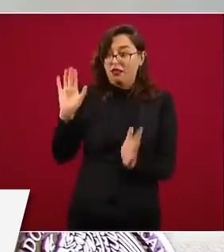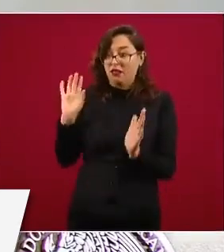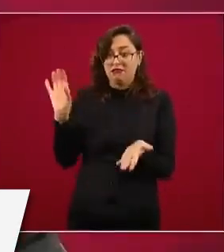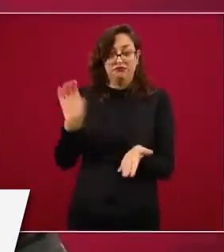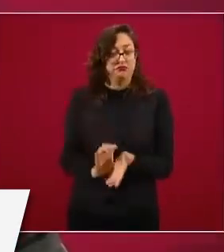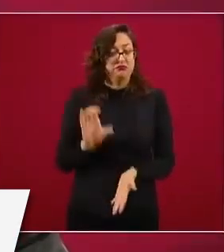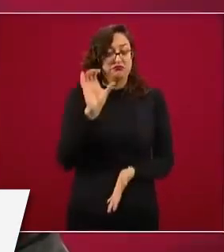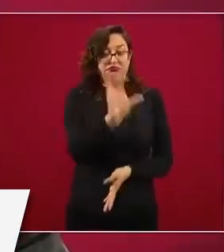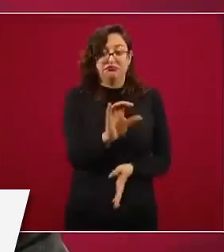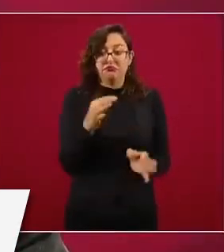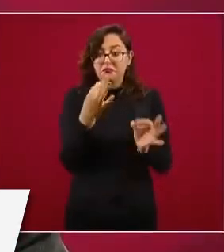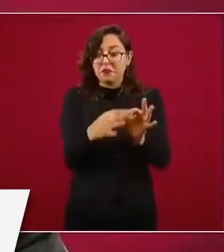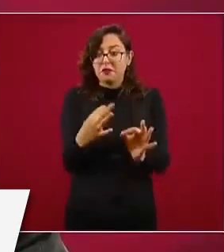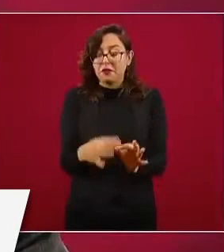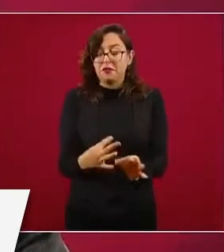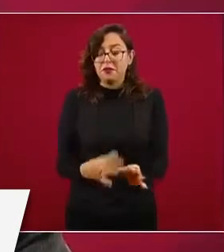corresponde.